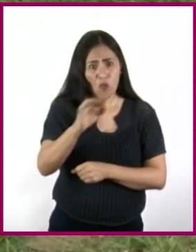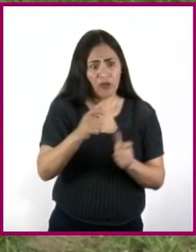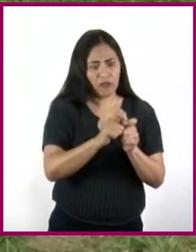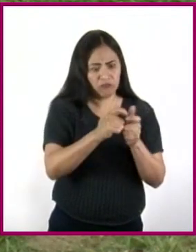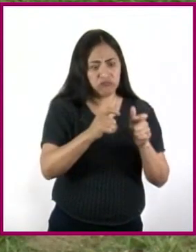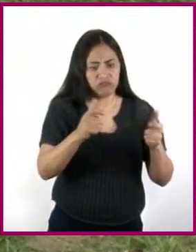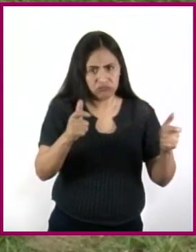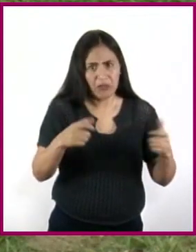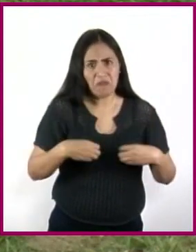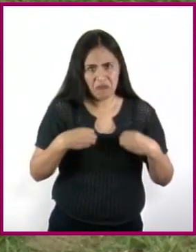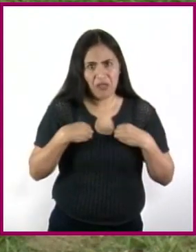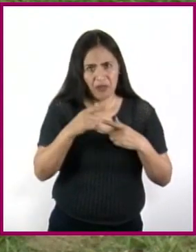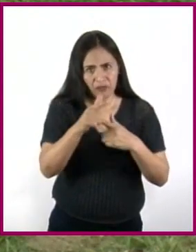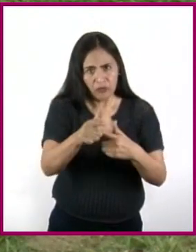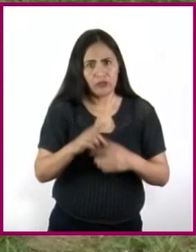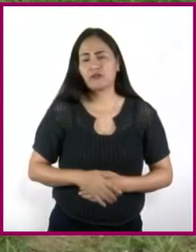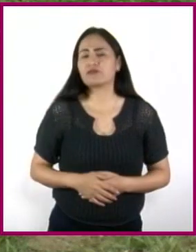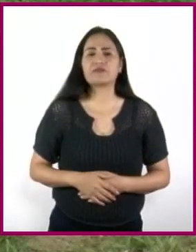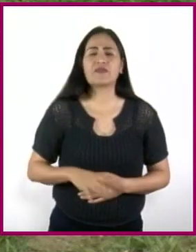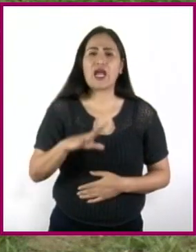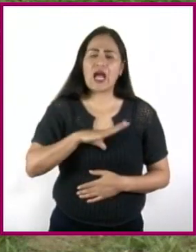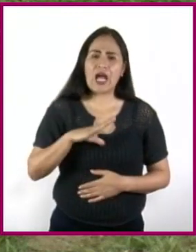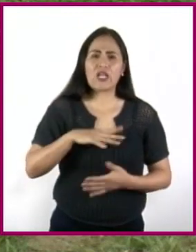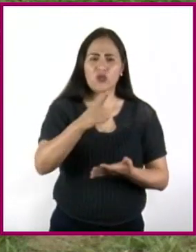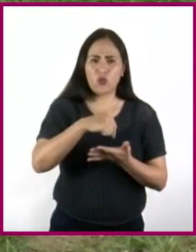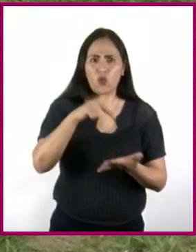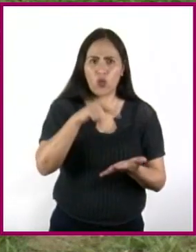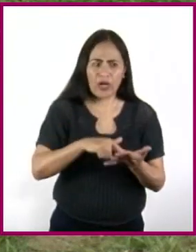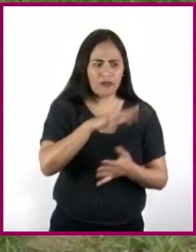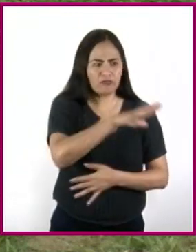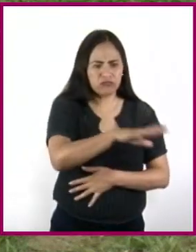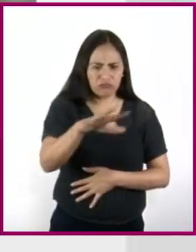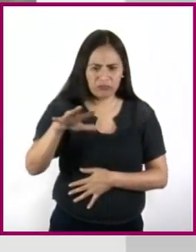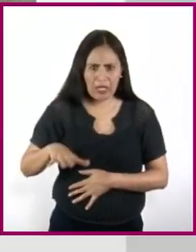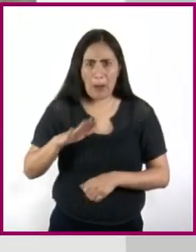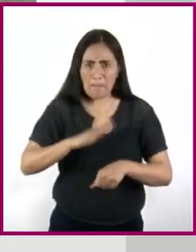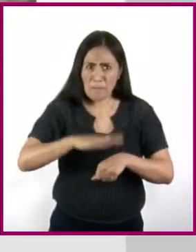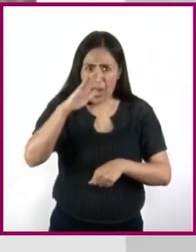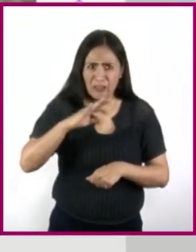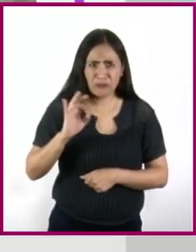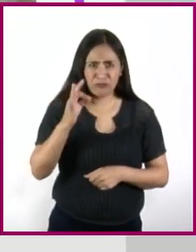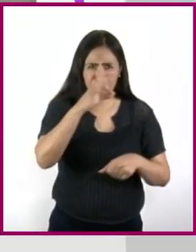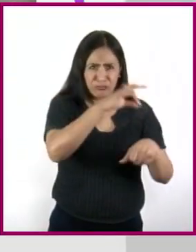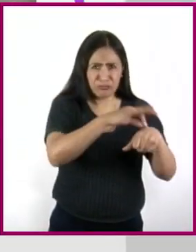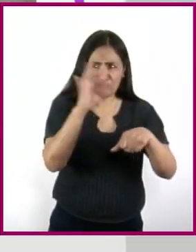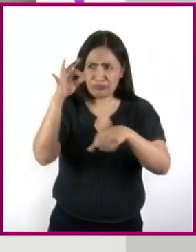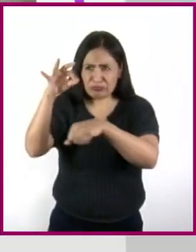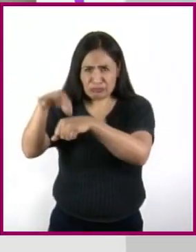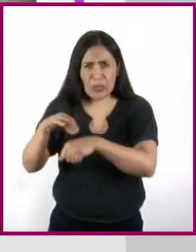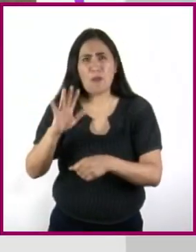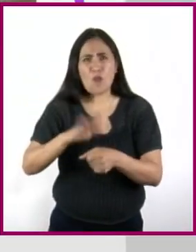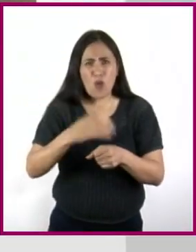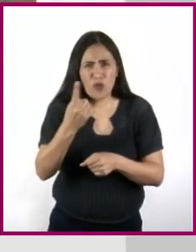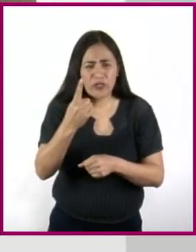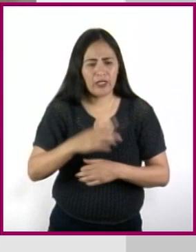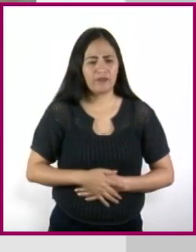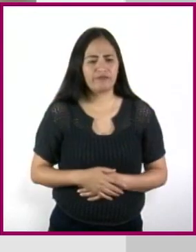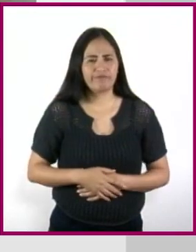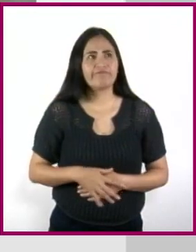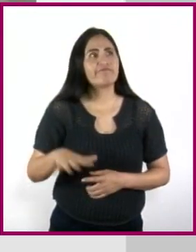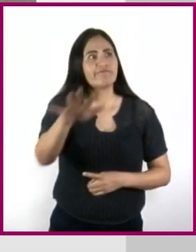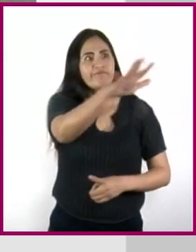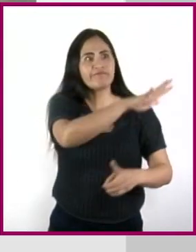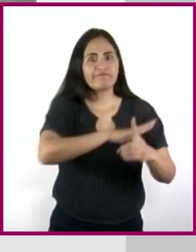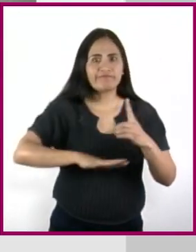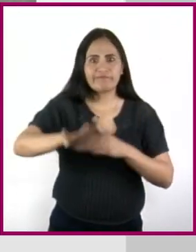¿Hay lugares del país o zonas en las que haya más mosquitos y por qué? Justamente por las condiciones